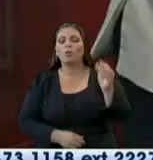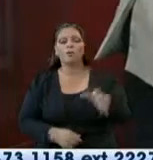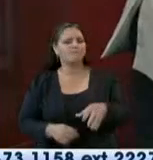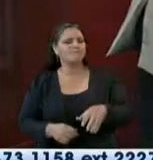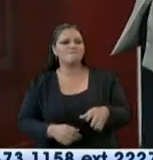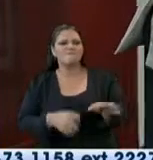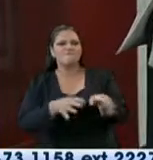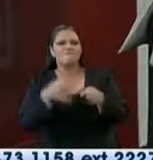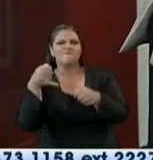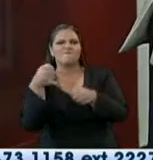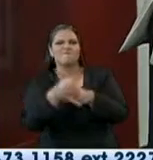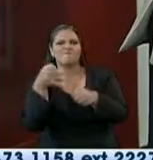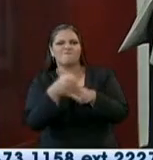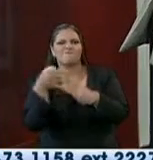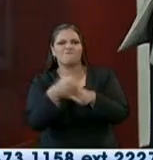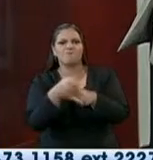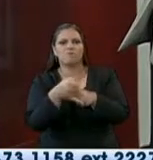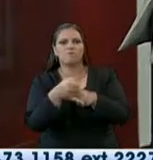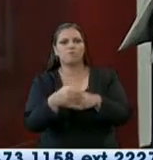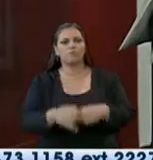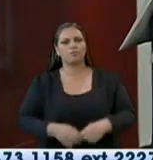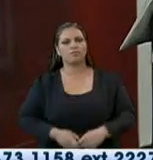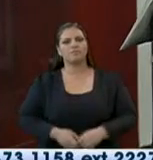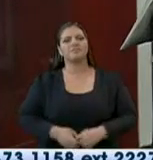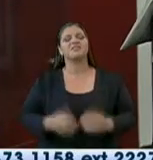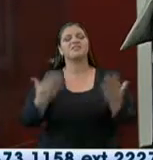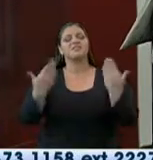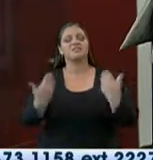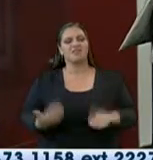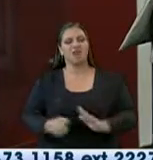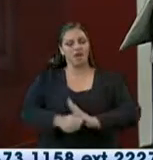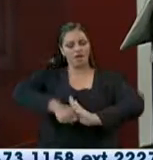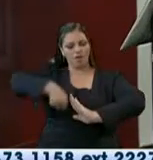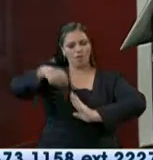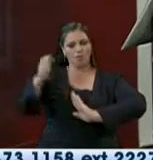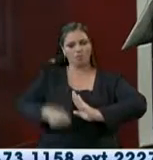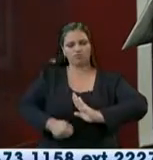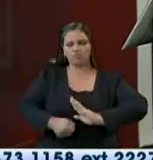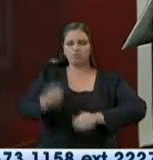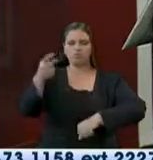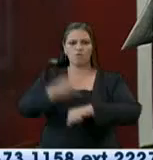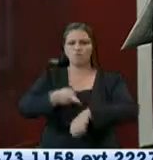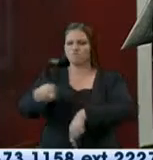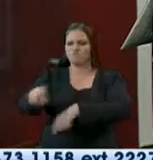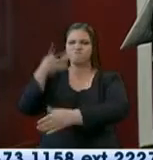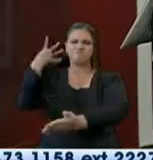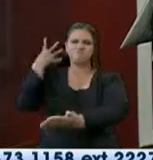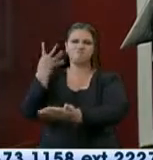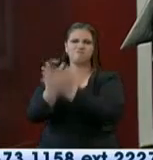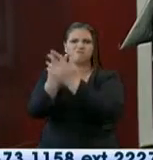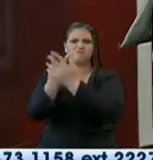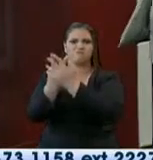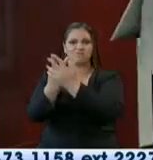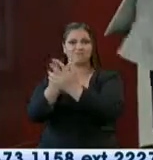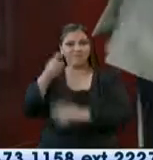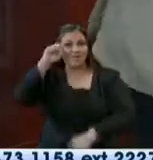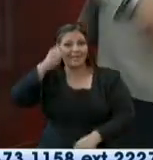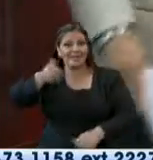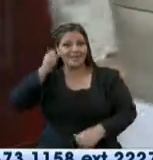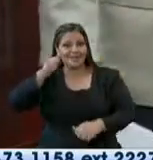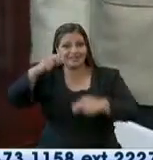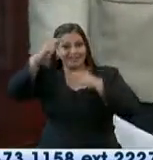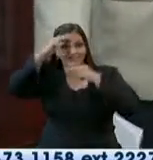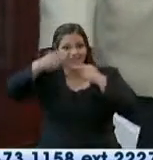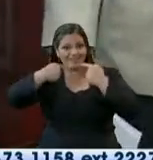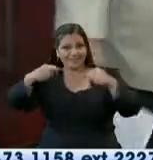una menor. No puede ser. ¿Te acuerdas lo que reportábamos ayer? Claro, claro que sí. ¿Cómo se llama? Del expreso. Por supuesto. Bueno,